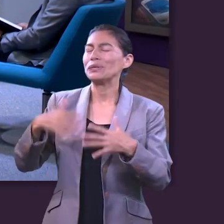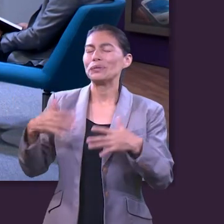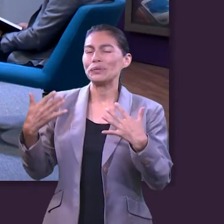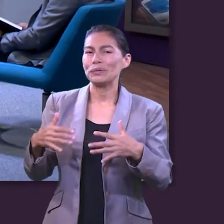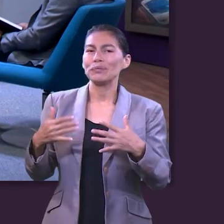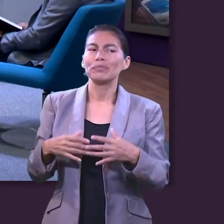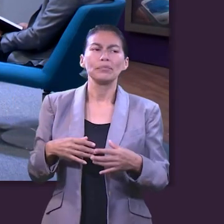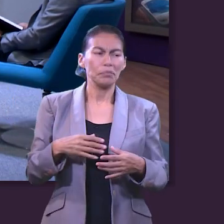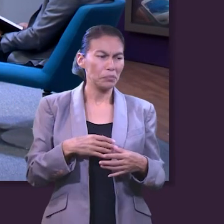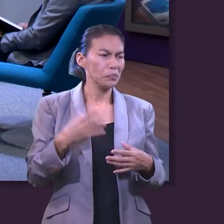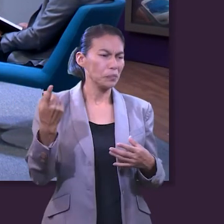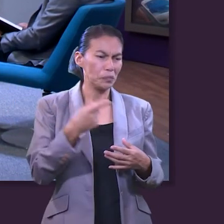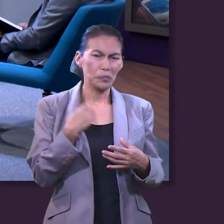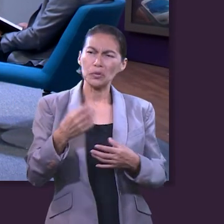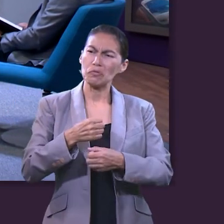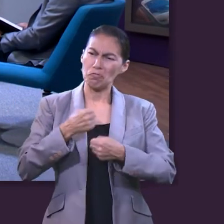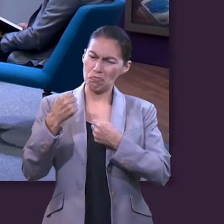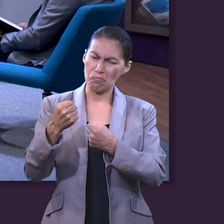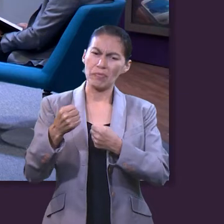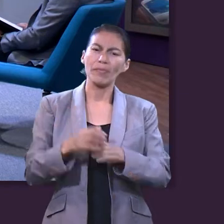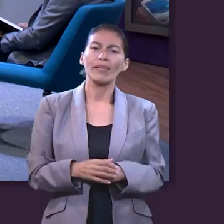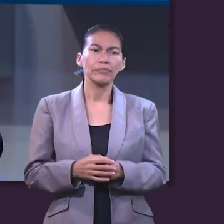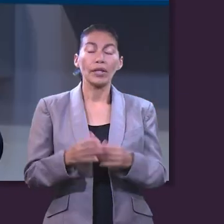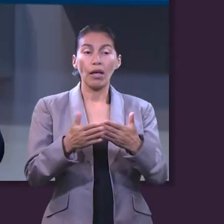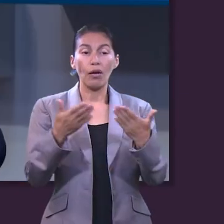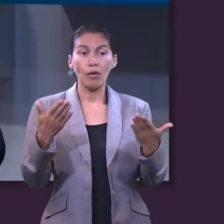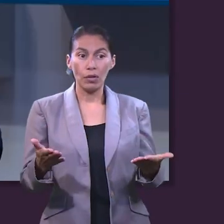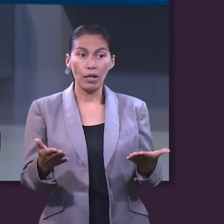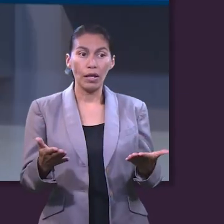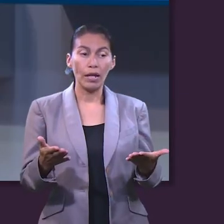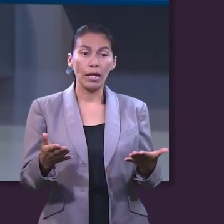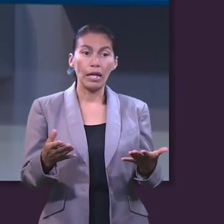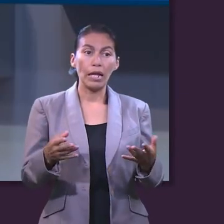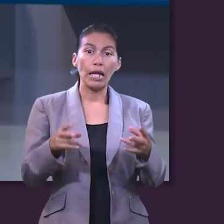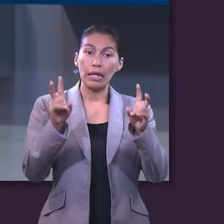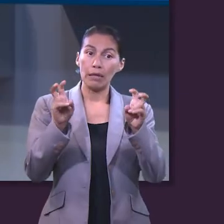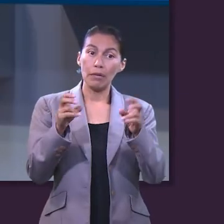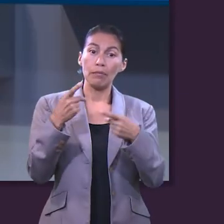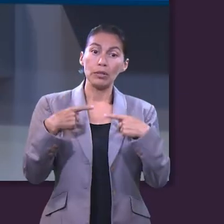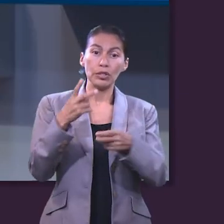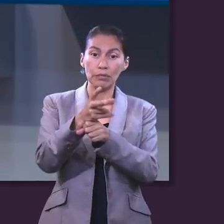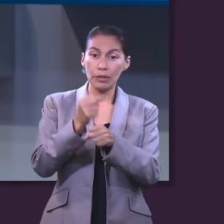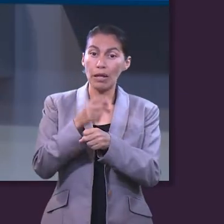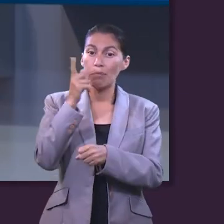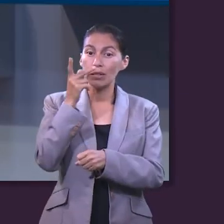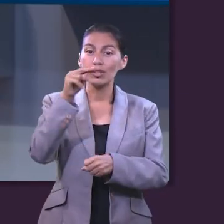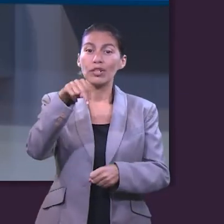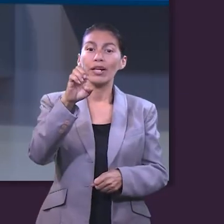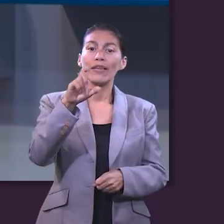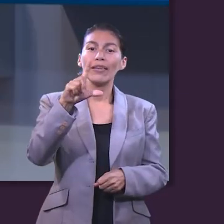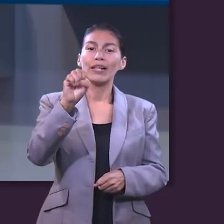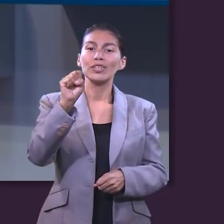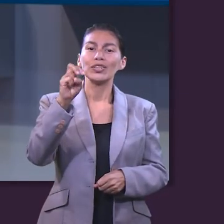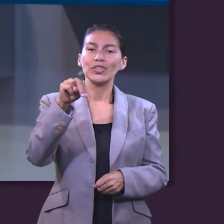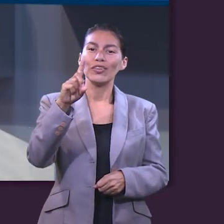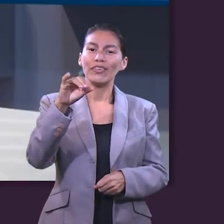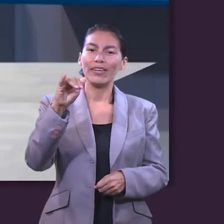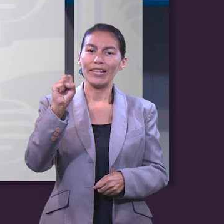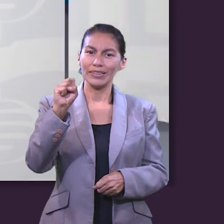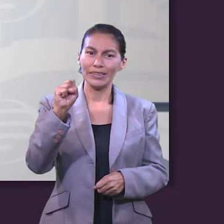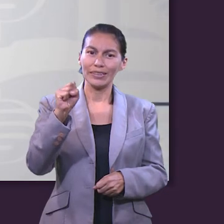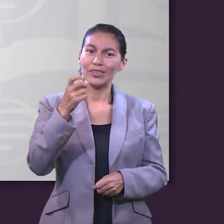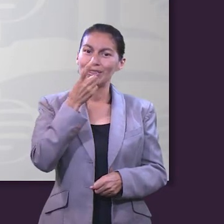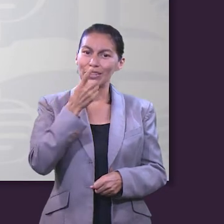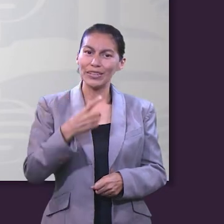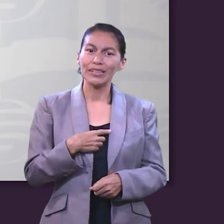Jesús como ejemplo y encontrar una vía. Pero vamos a profundizar más en el tema y vamos a invitar a nuestro experto, el pastor Nelson Díaz, que nos